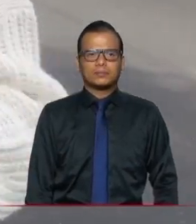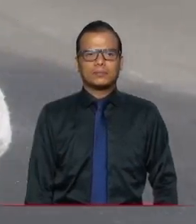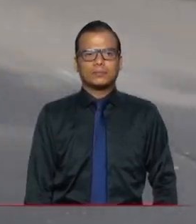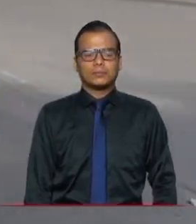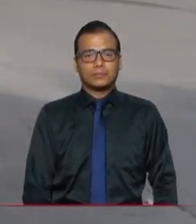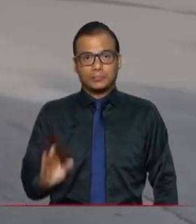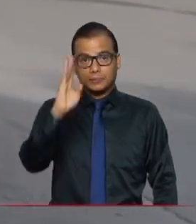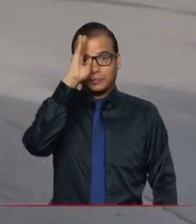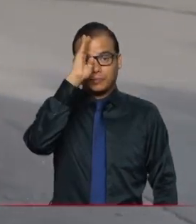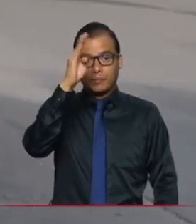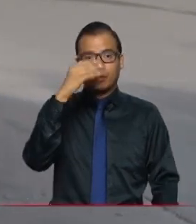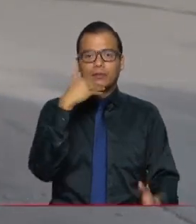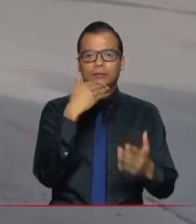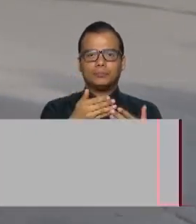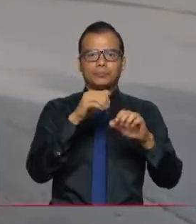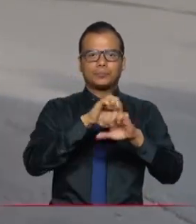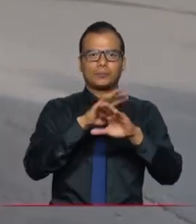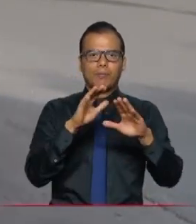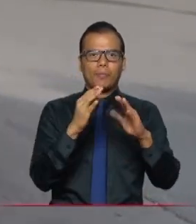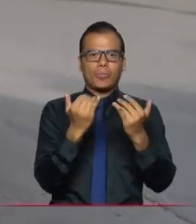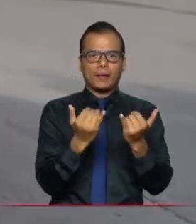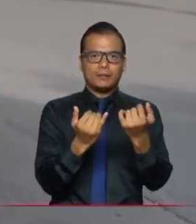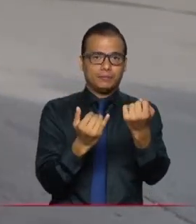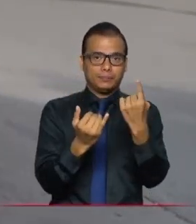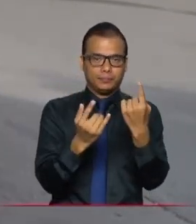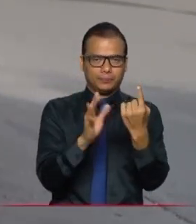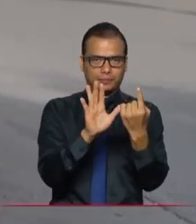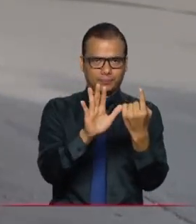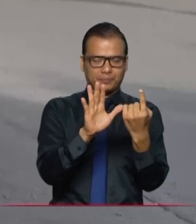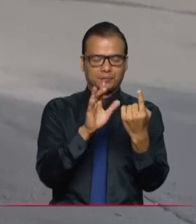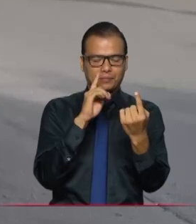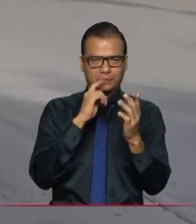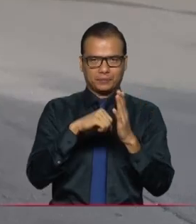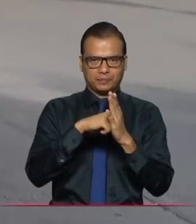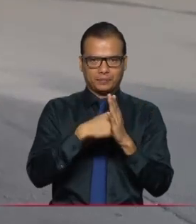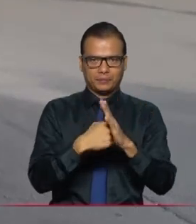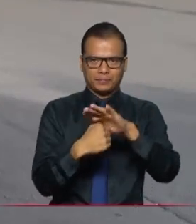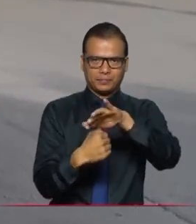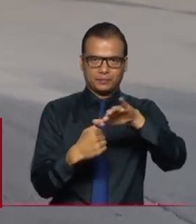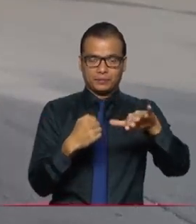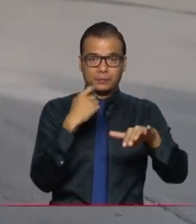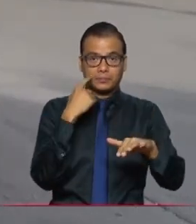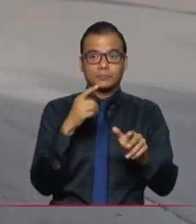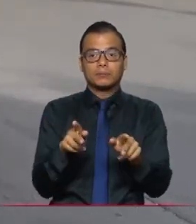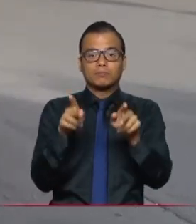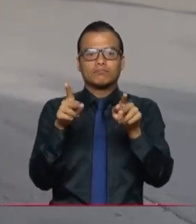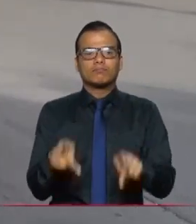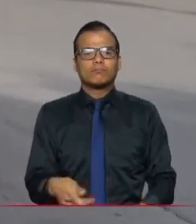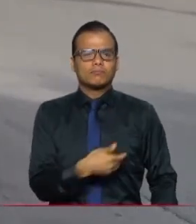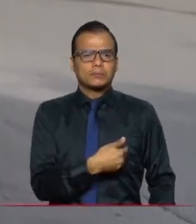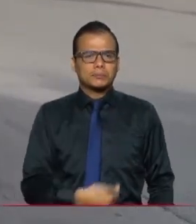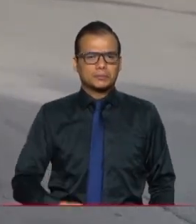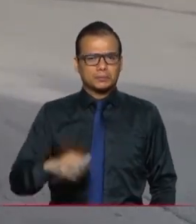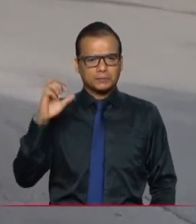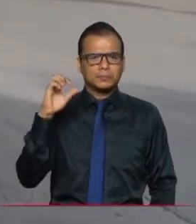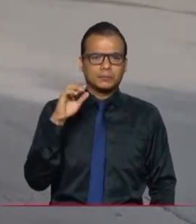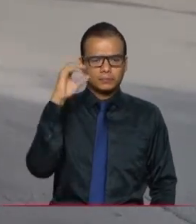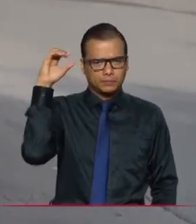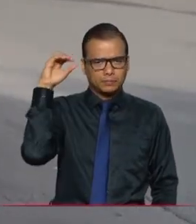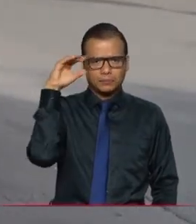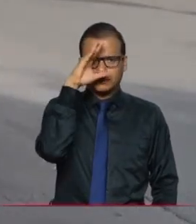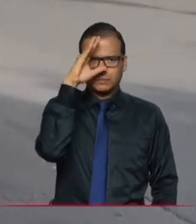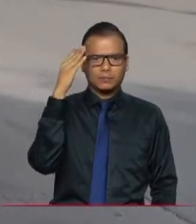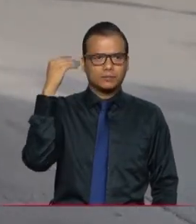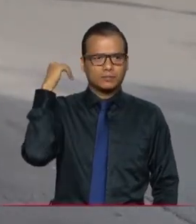Cindy, muy buenos días. Mire, antes de responderle, quiero que recordemos que el presidente de la República, Gustavo Petro, ante el